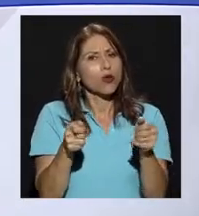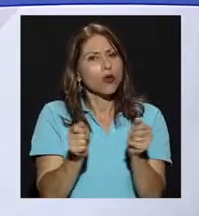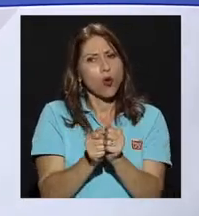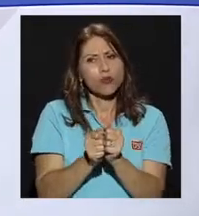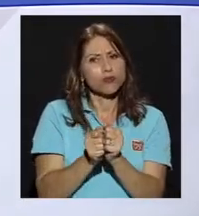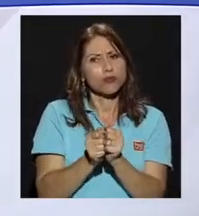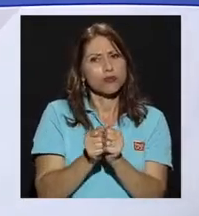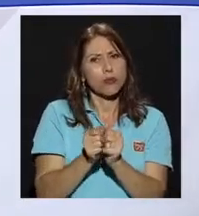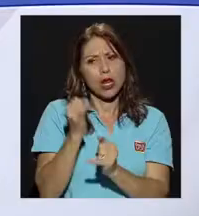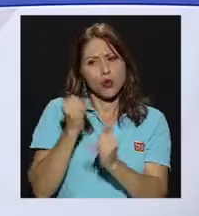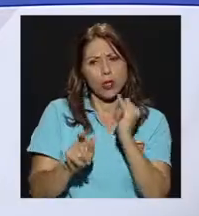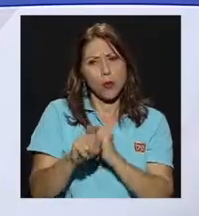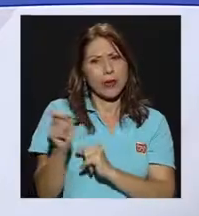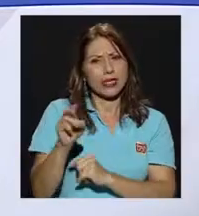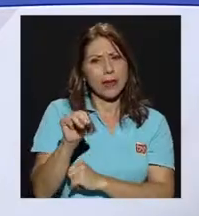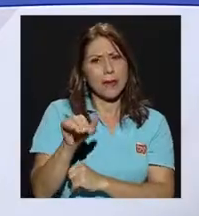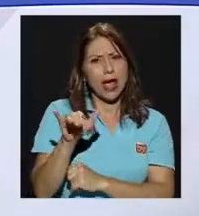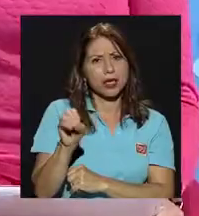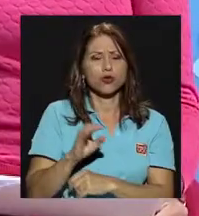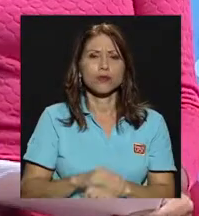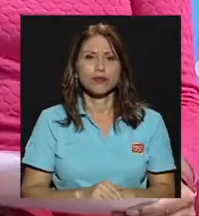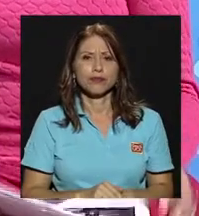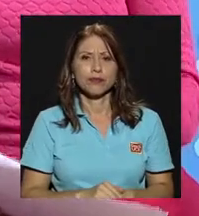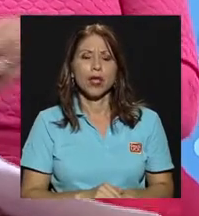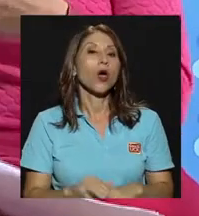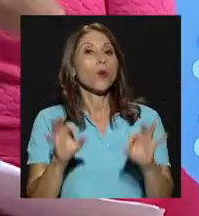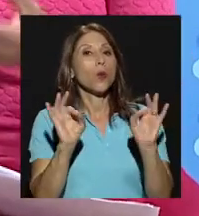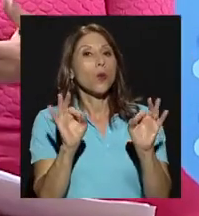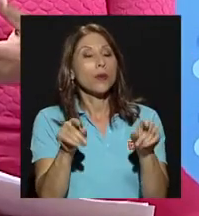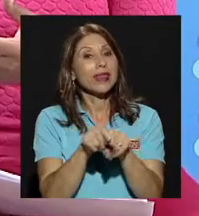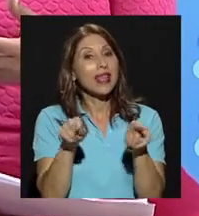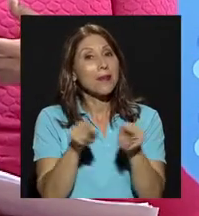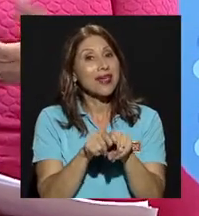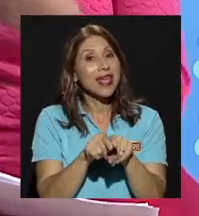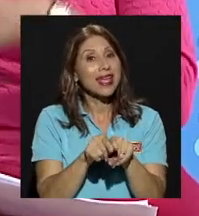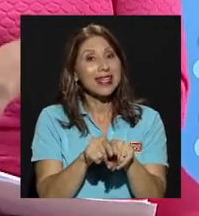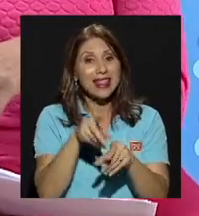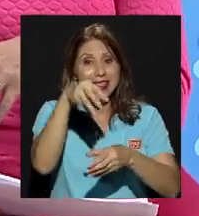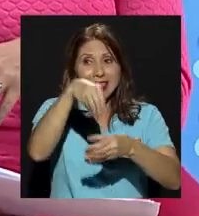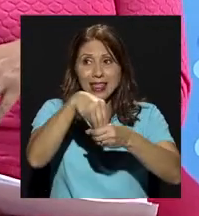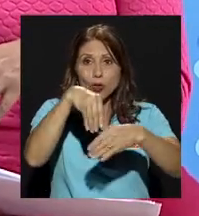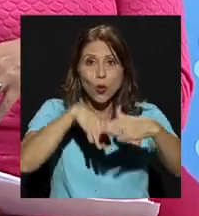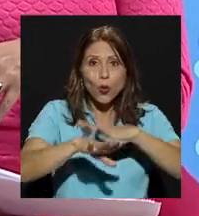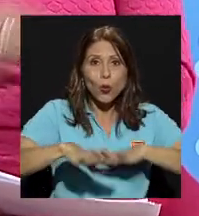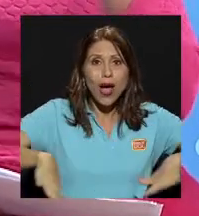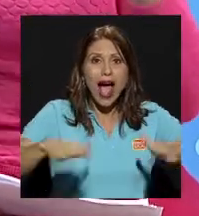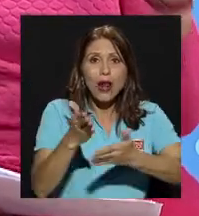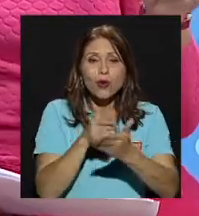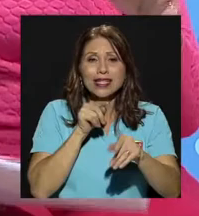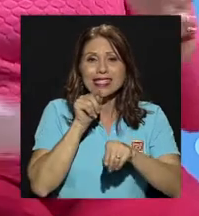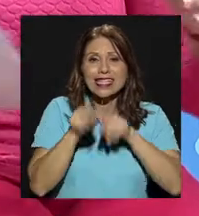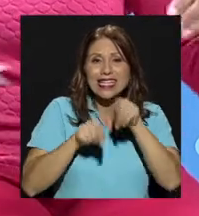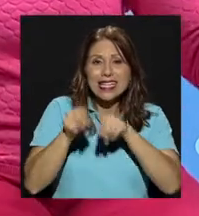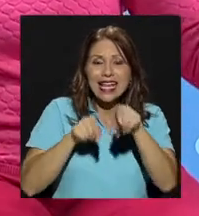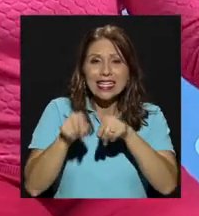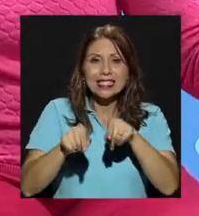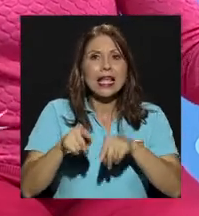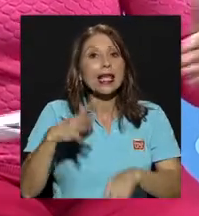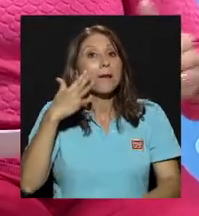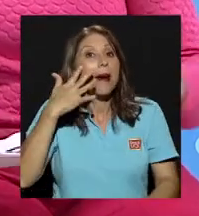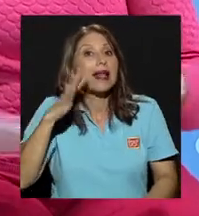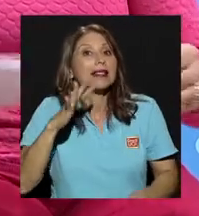mayo en el último mes. Muy bien, don Jeffrey. Y también han habido un poco de críticas a lo interno de que pareciera como que